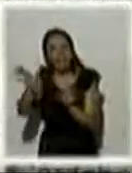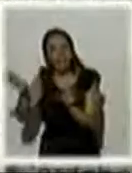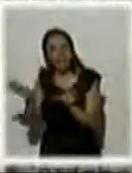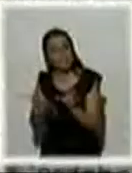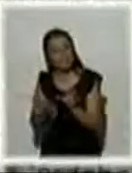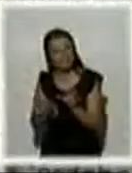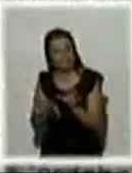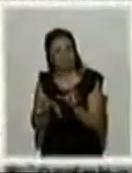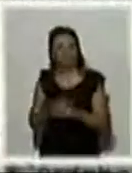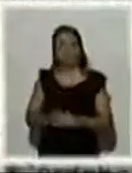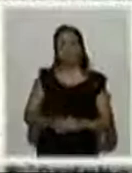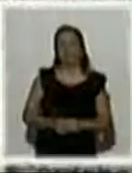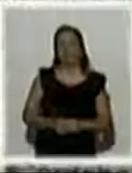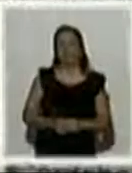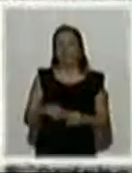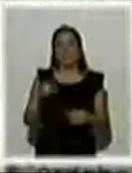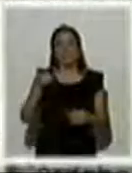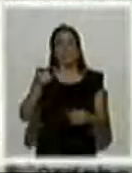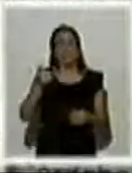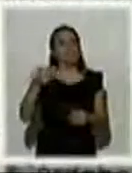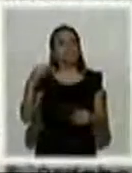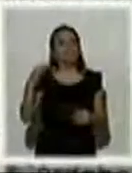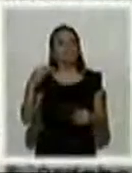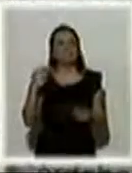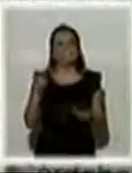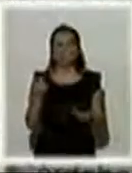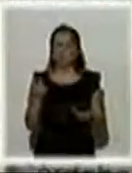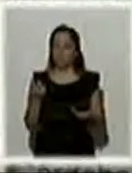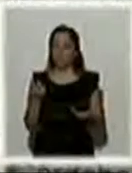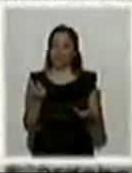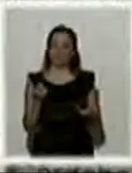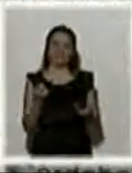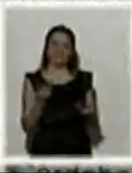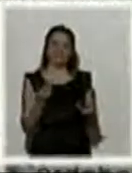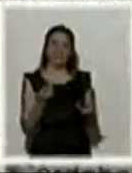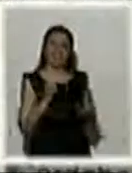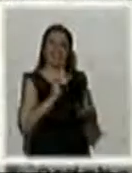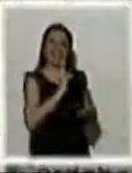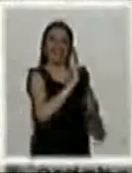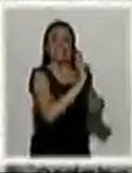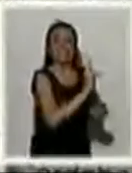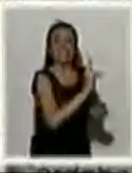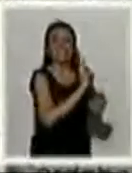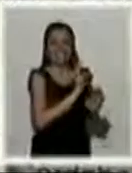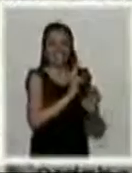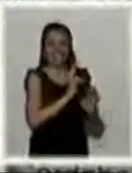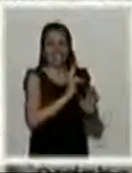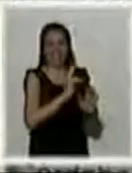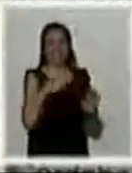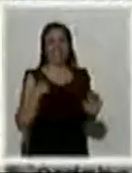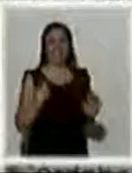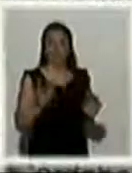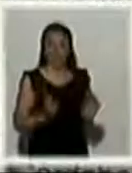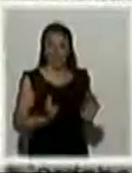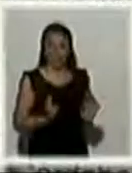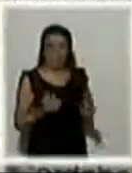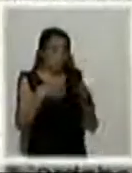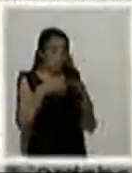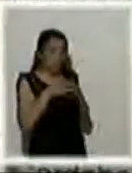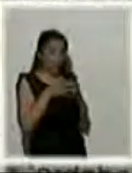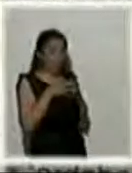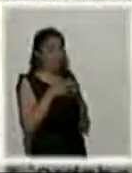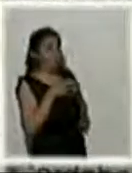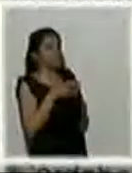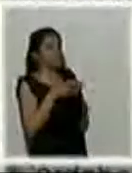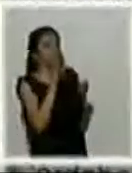que se denomina la licencia social, esto es, el consentimiento y la información necesaria y de carácter público que las comunidades tienen el derecho a